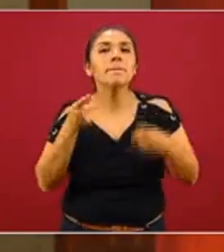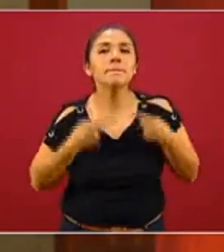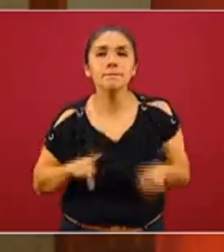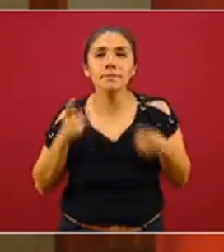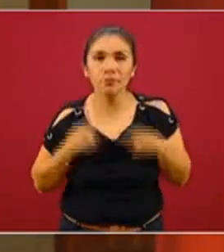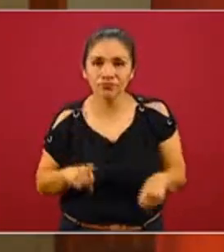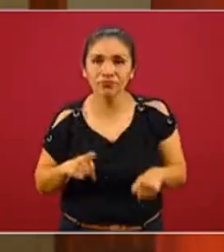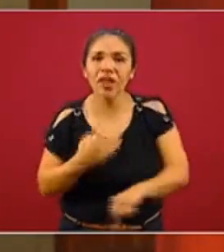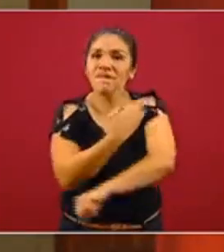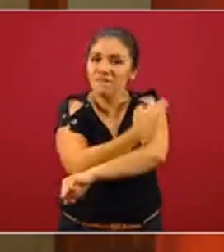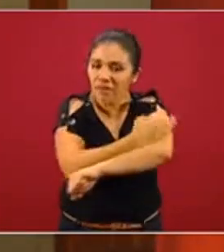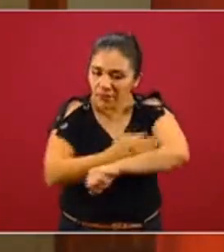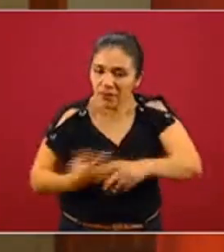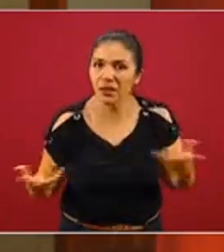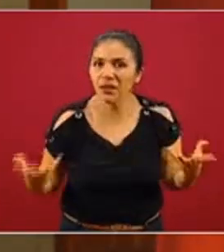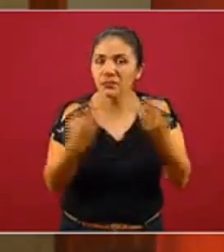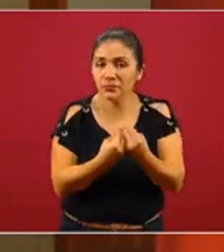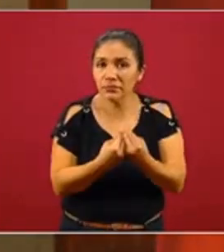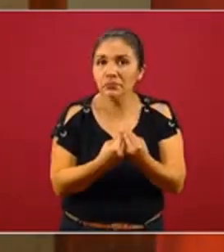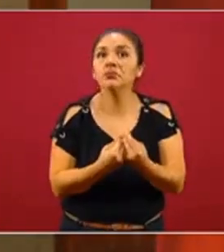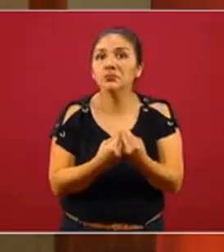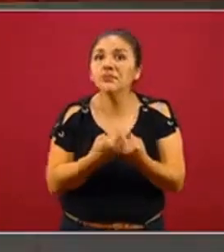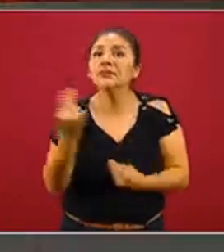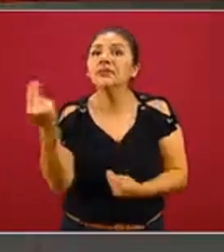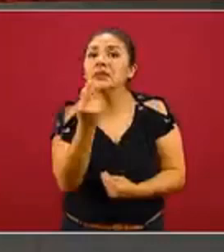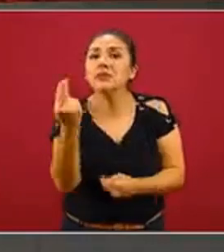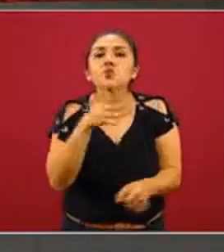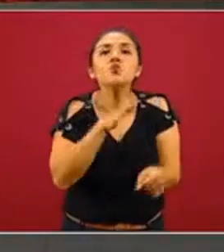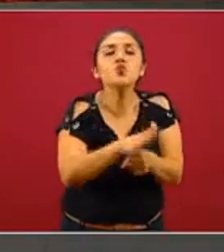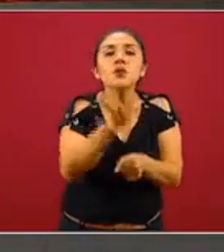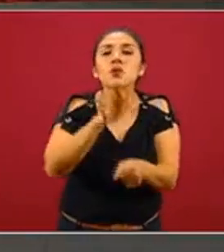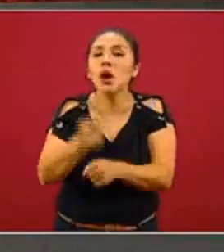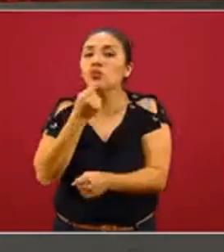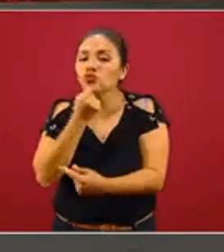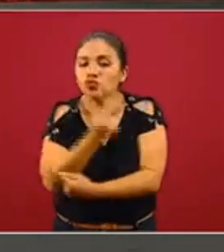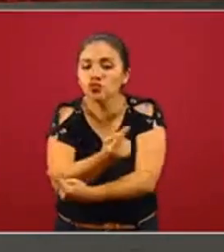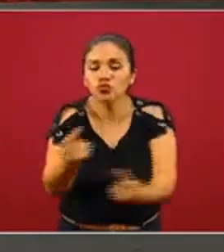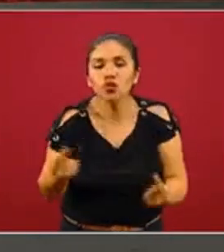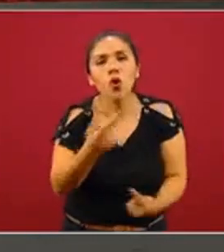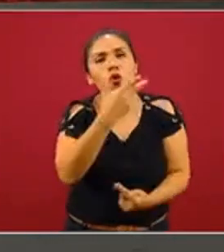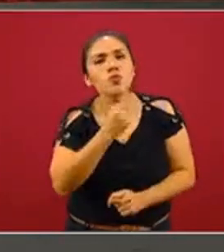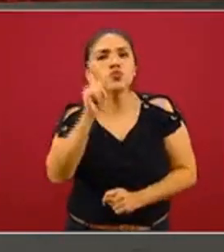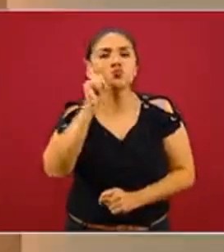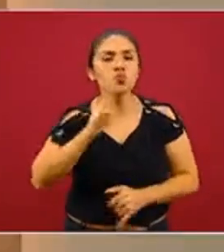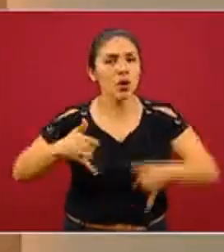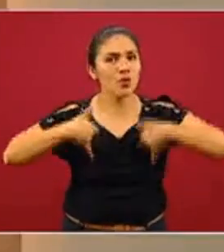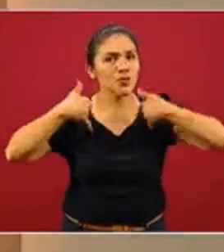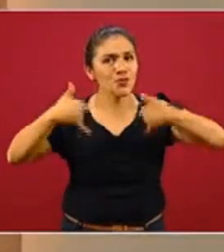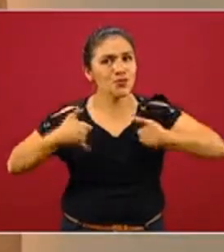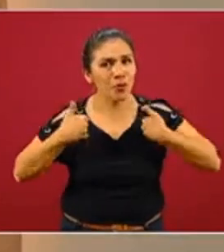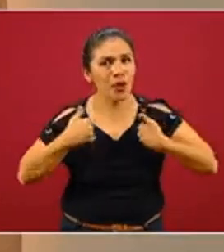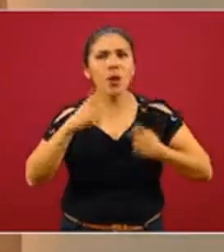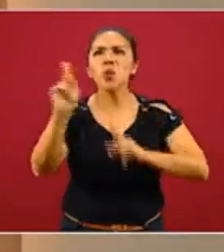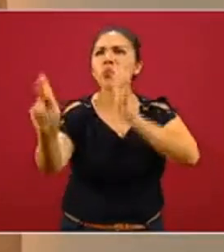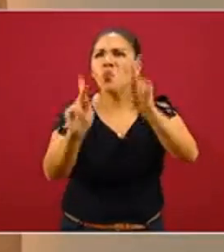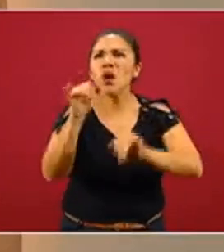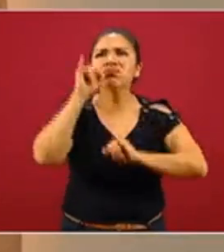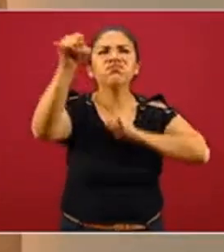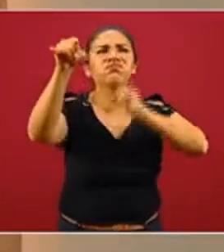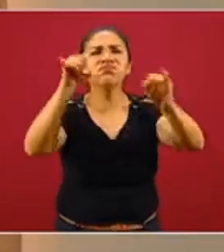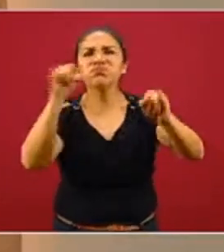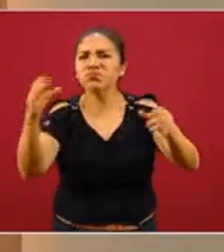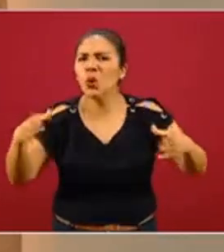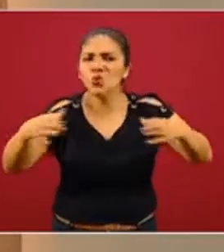sean las familias, donde el enfoque sean las necesidades de los niños, las niñas y los adolescentes, de las comunidades y de todos